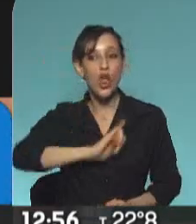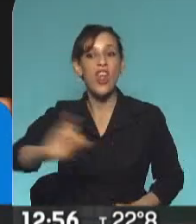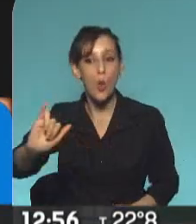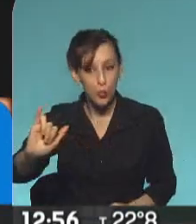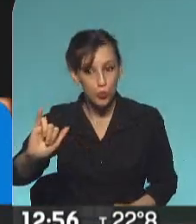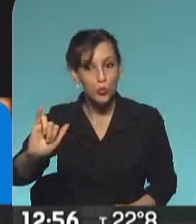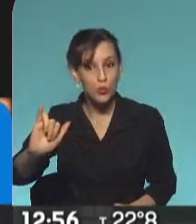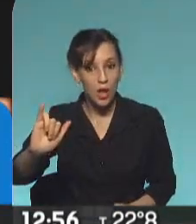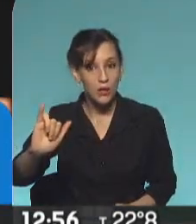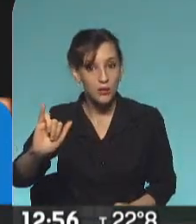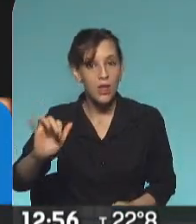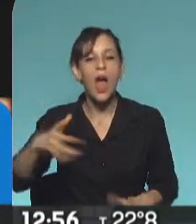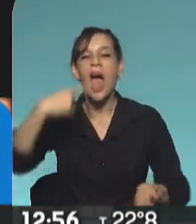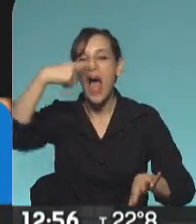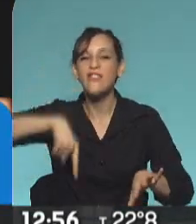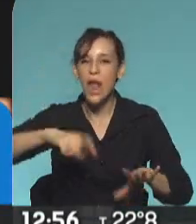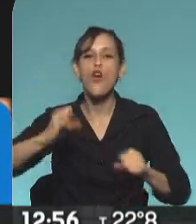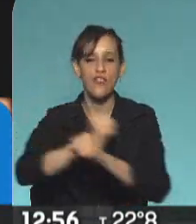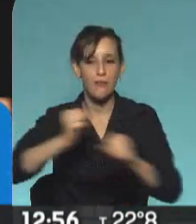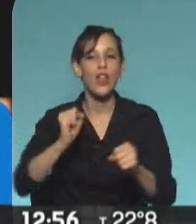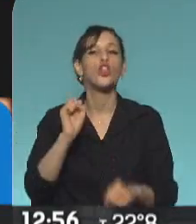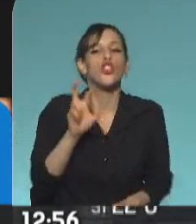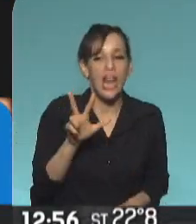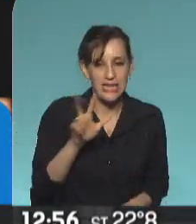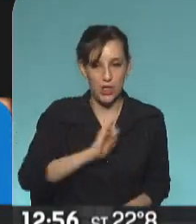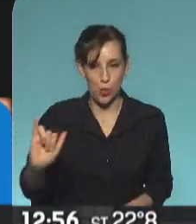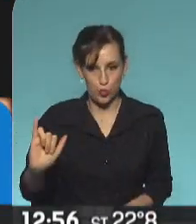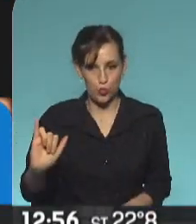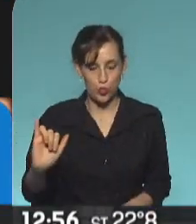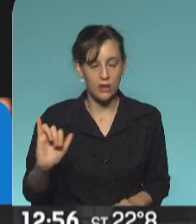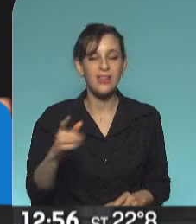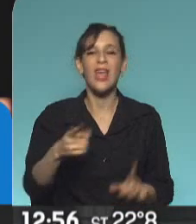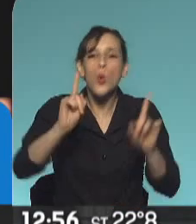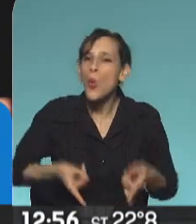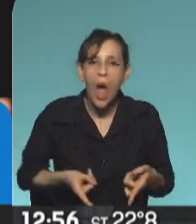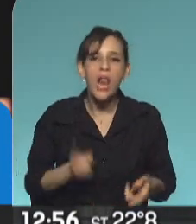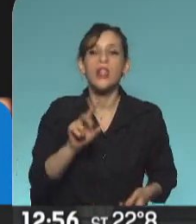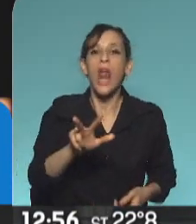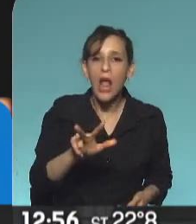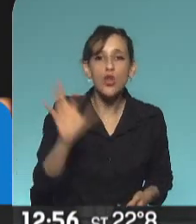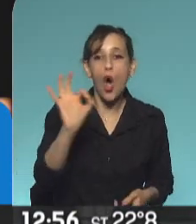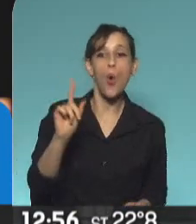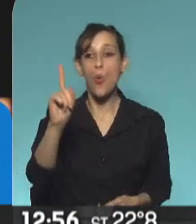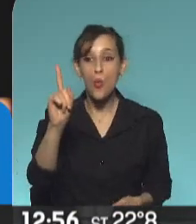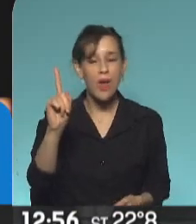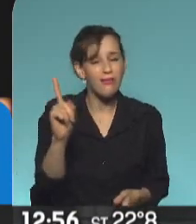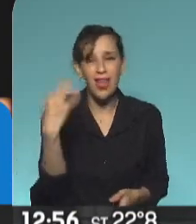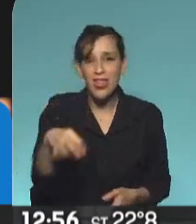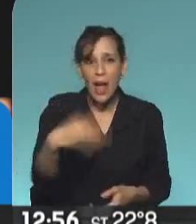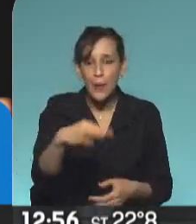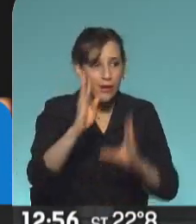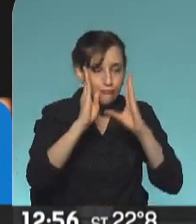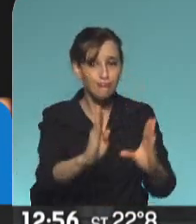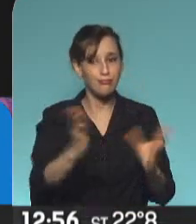tres dios no es mejor que sean 18 denuncias haya sido una y no la hayan atendido el estado actúa mal dijo se acaba el tiempo